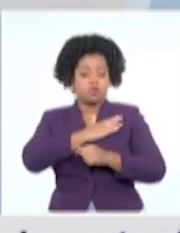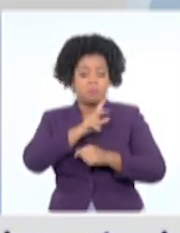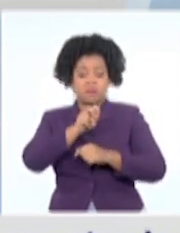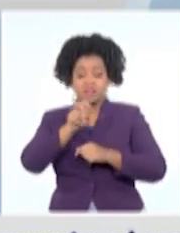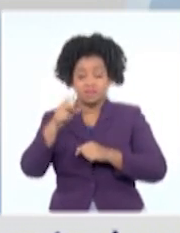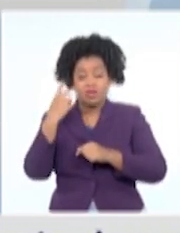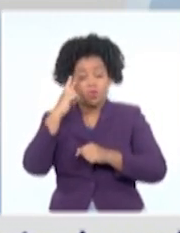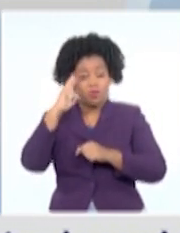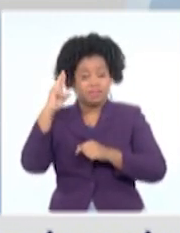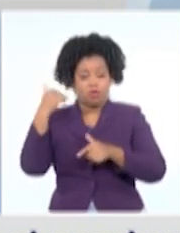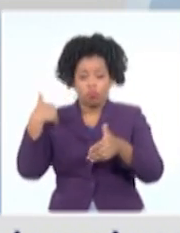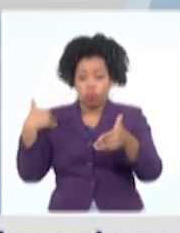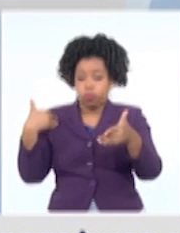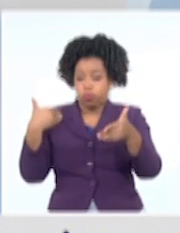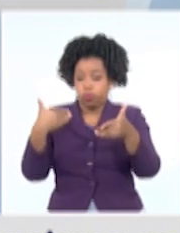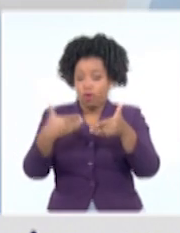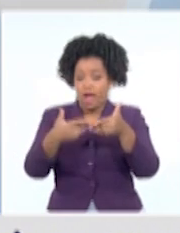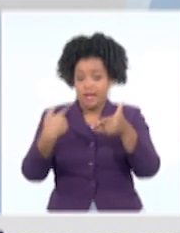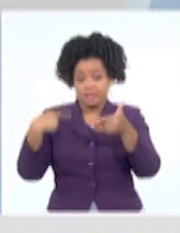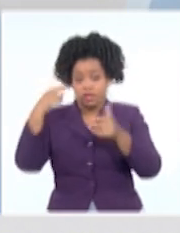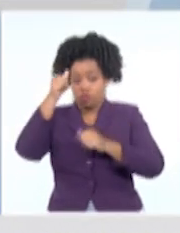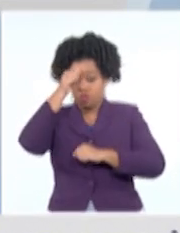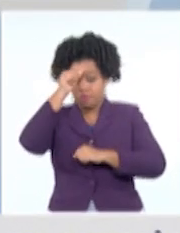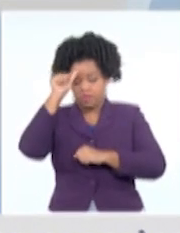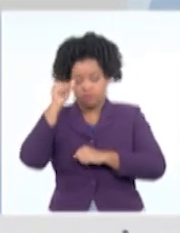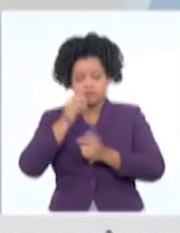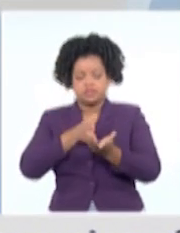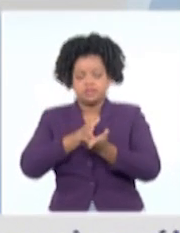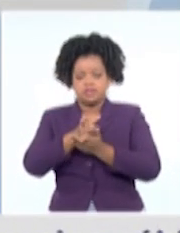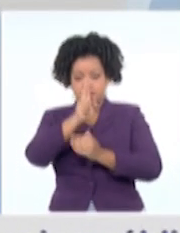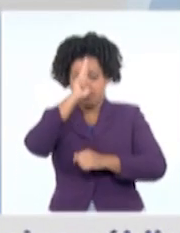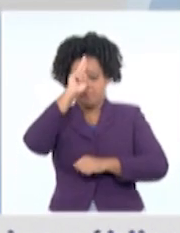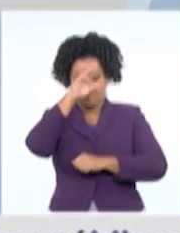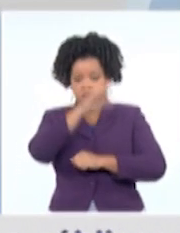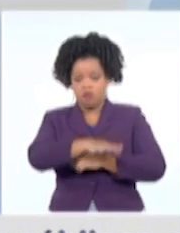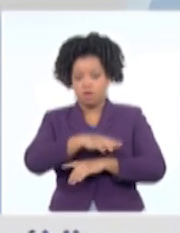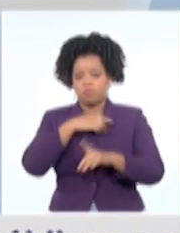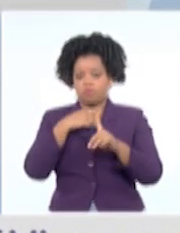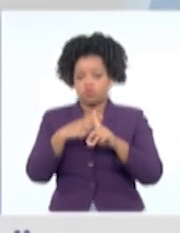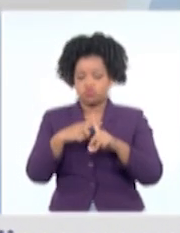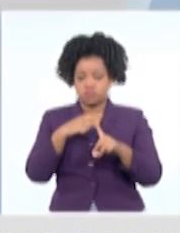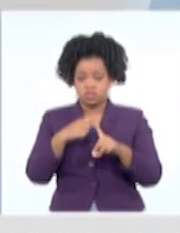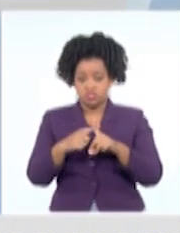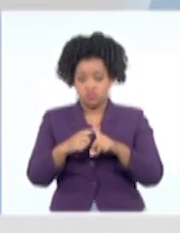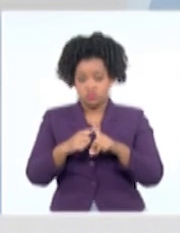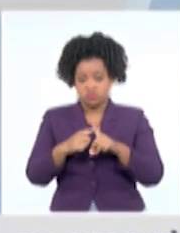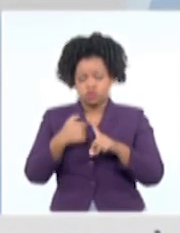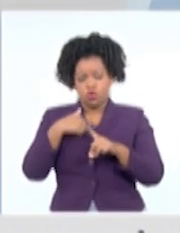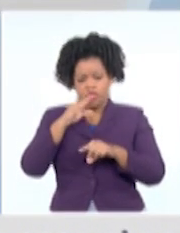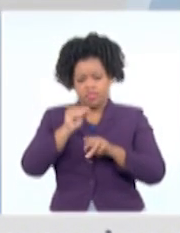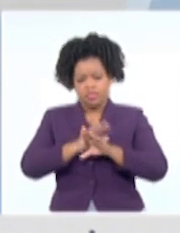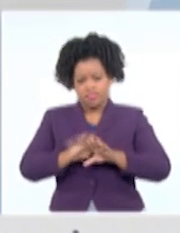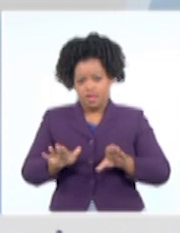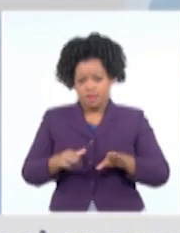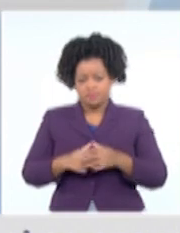ayer, se mantienen ingresados como casos activos, lo cual ya lo había dicho,